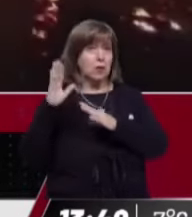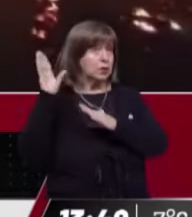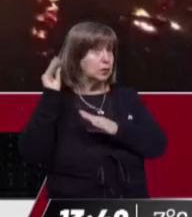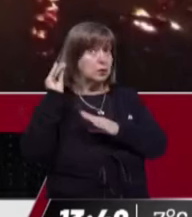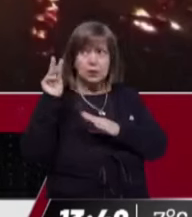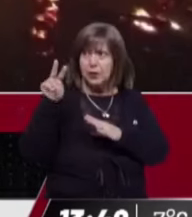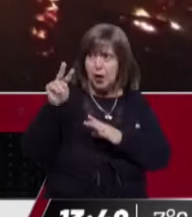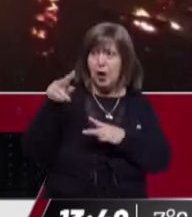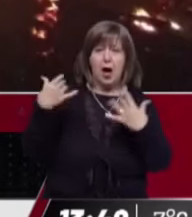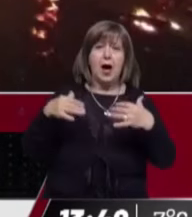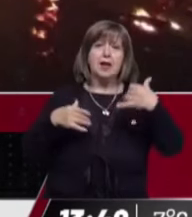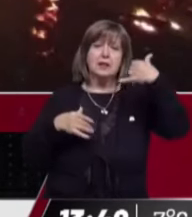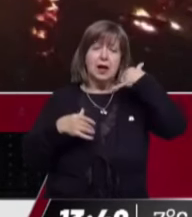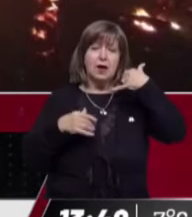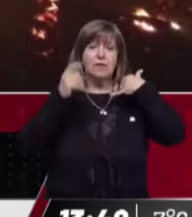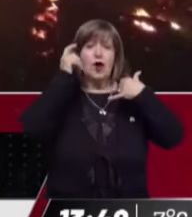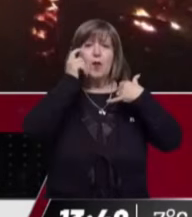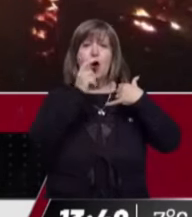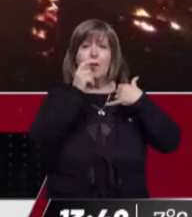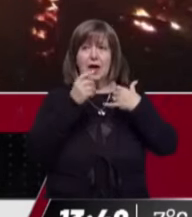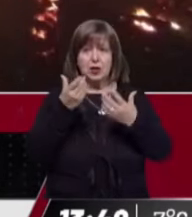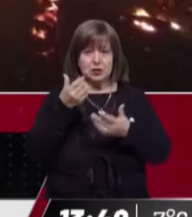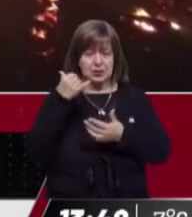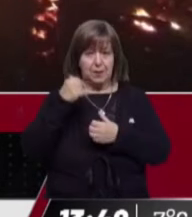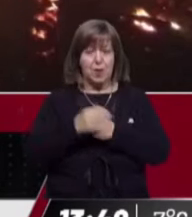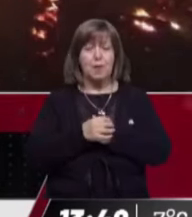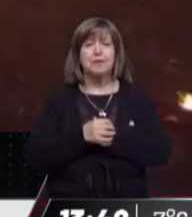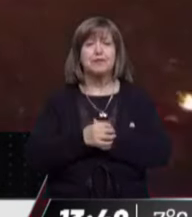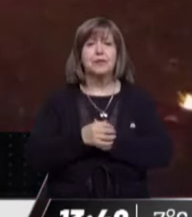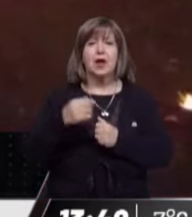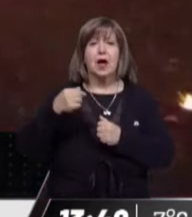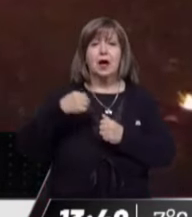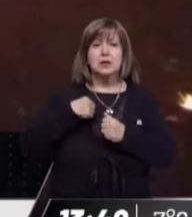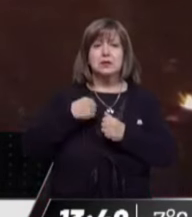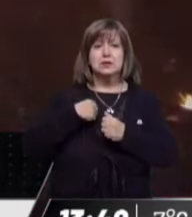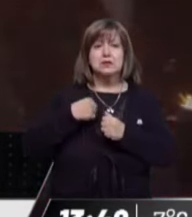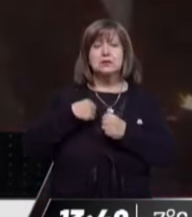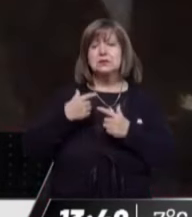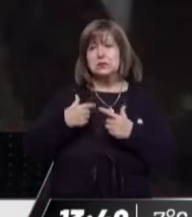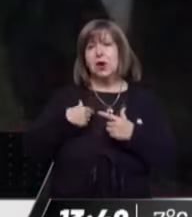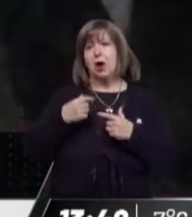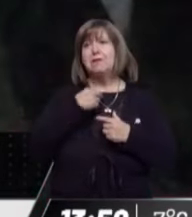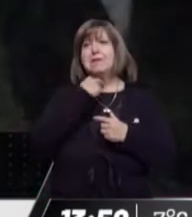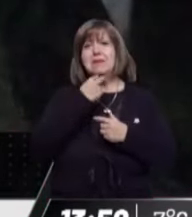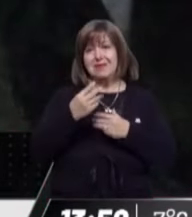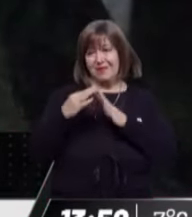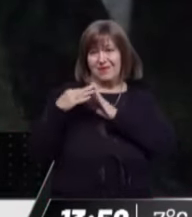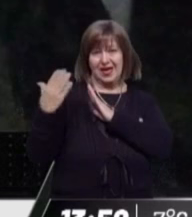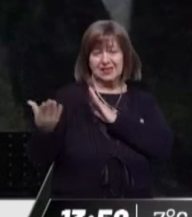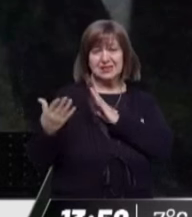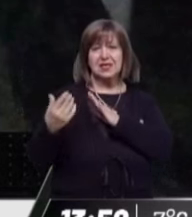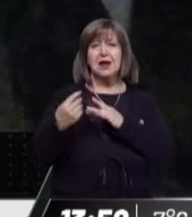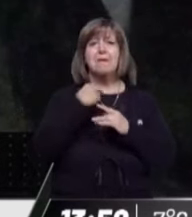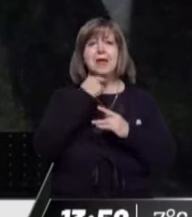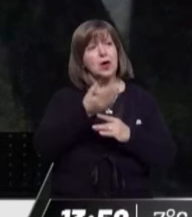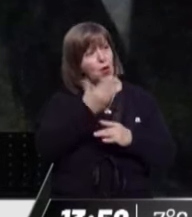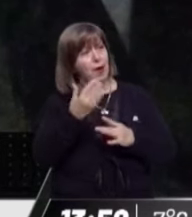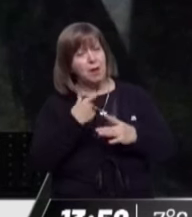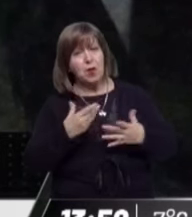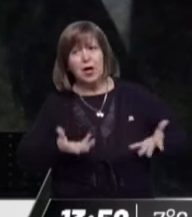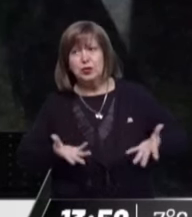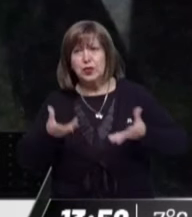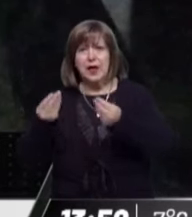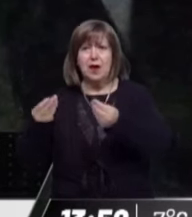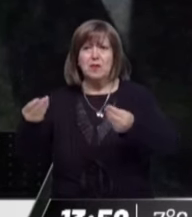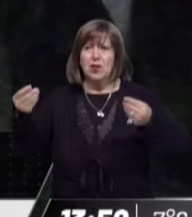decía lo siguiente al respecto. Ya mis hijos habían ido a ayudarle a ver si podían apagar, pero no lo pudieron apagar, ¿no? Porque se